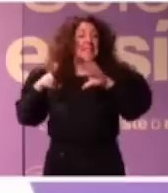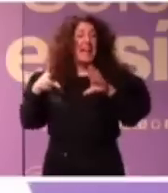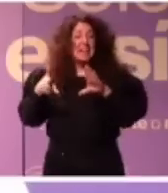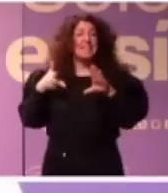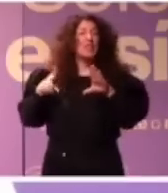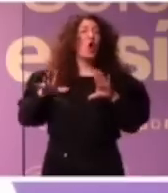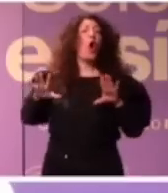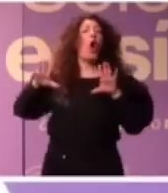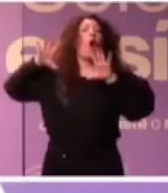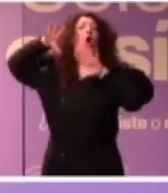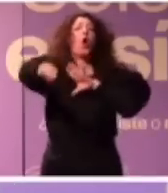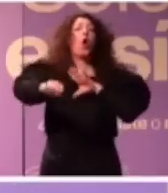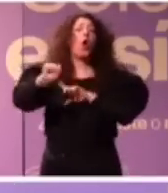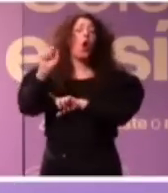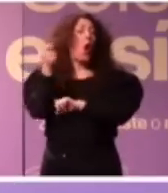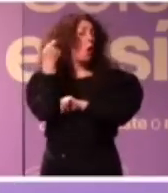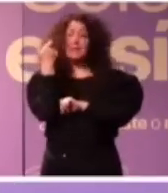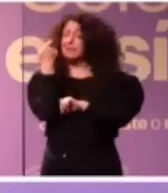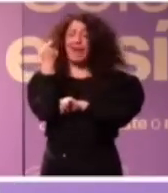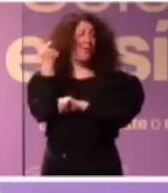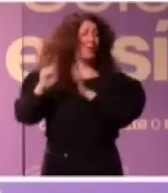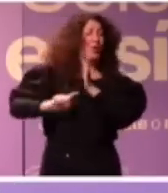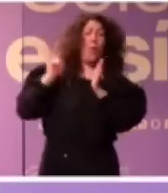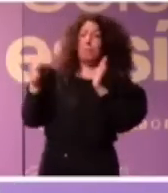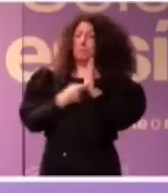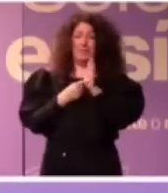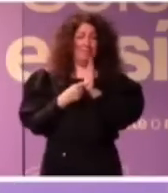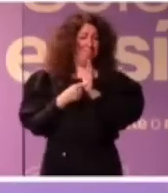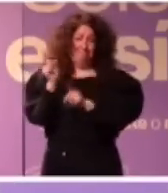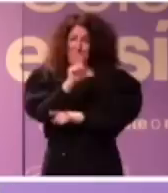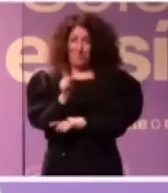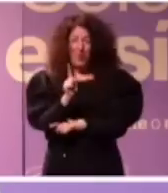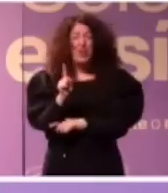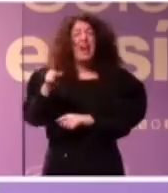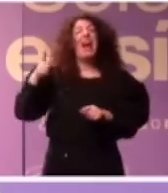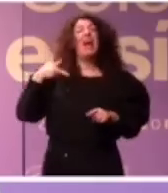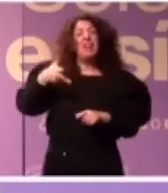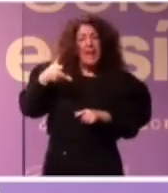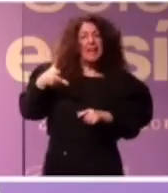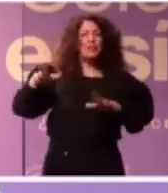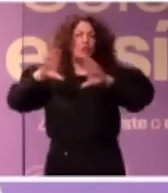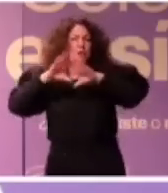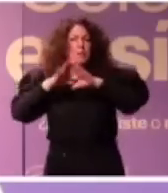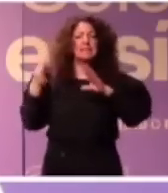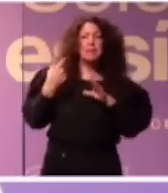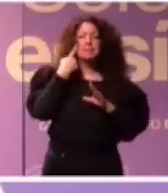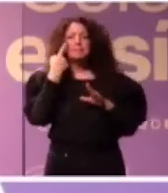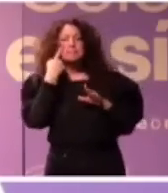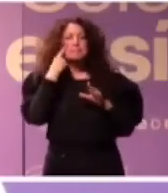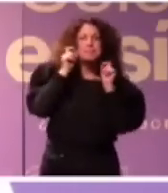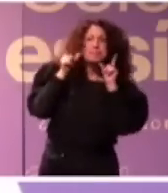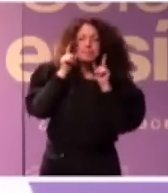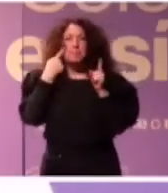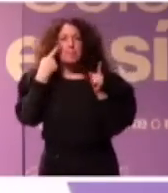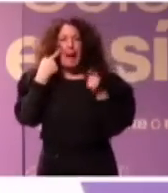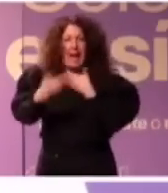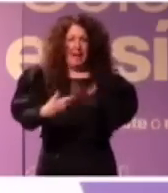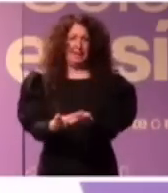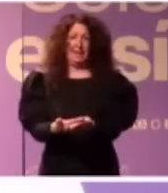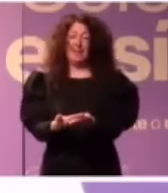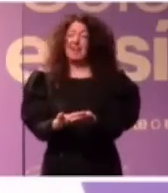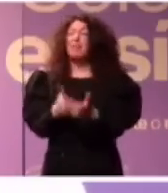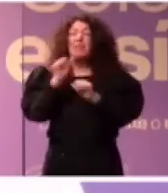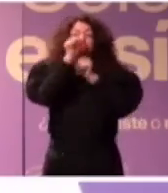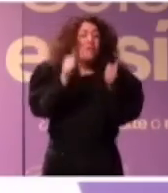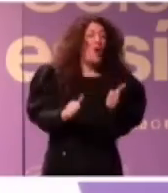plenamente conquistados. Los derechos feministas tenemos que estar alerta siempre. Y la mejor